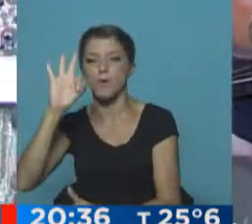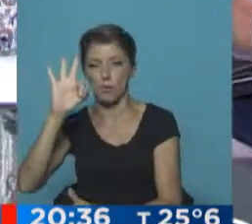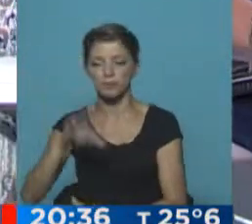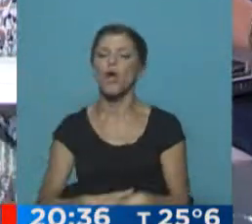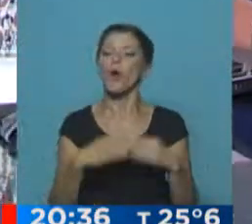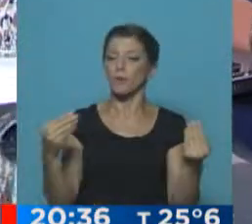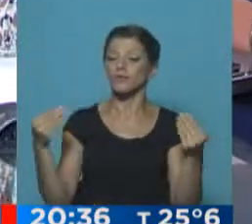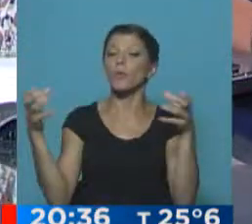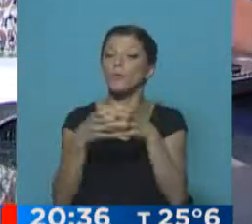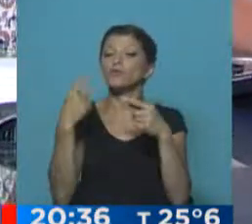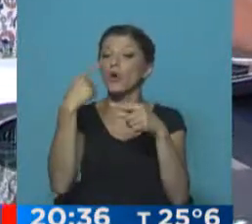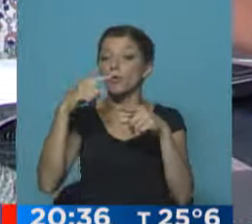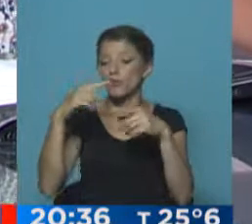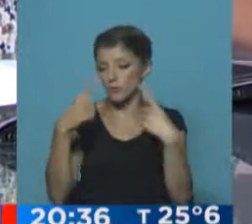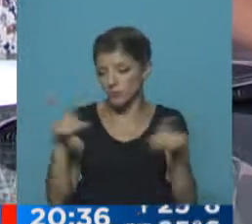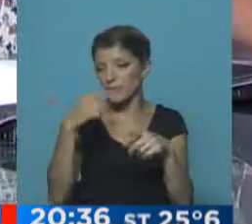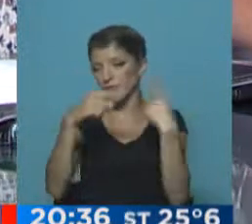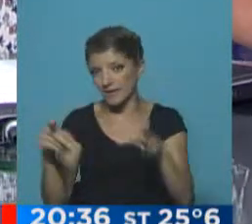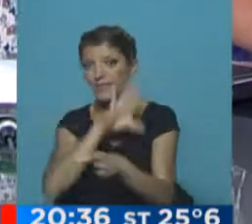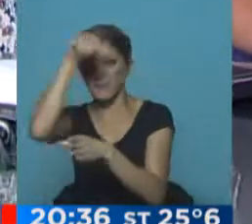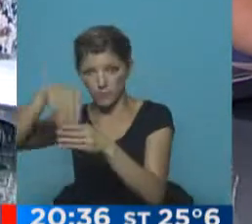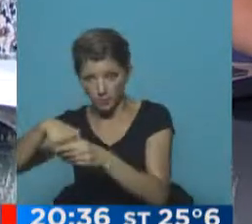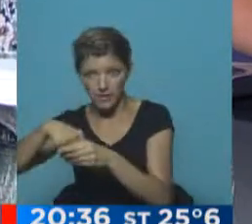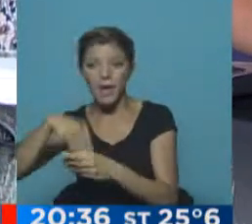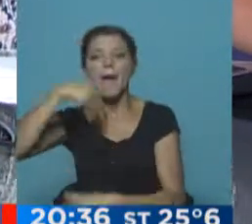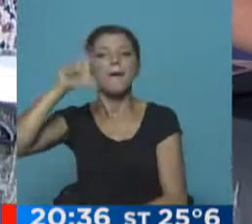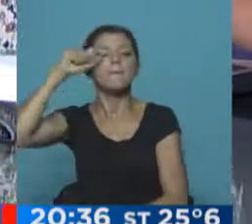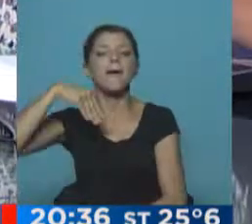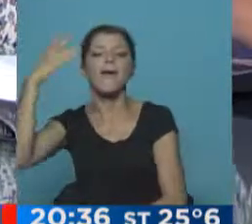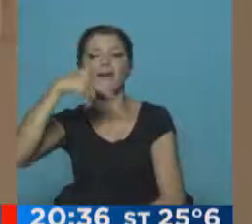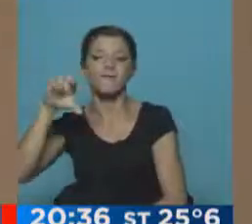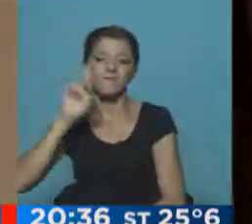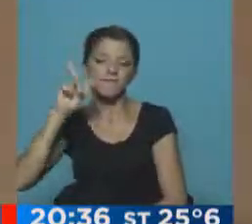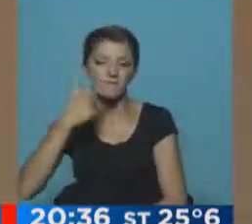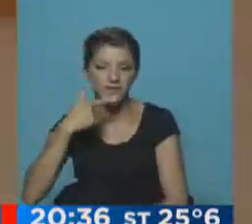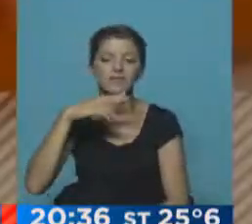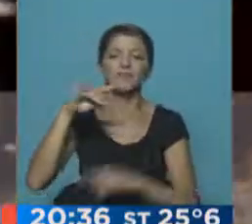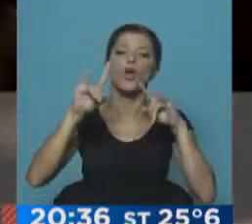distintas bandas reconocidas como Memphis La Bluesera, Box Day y también Lito Nevia.